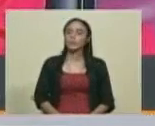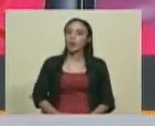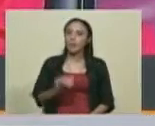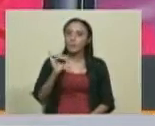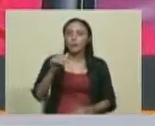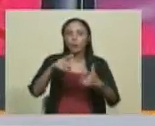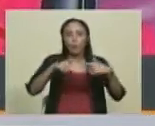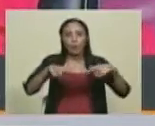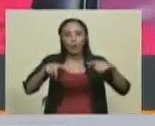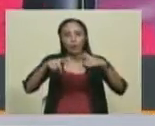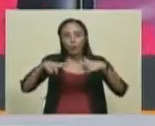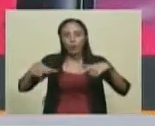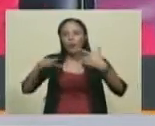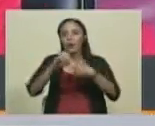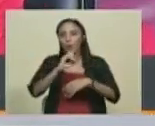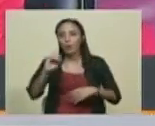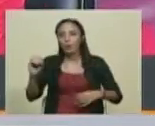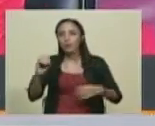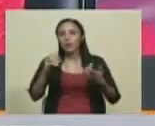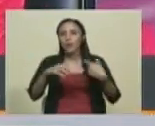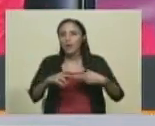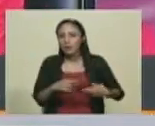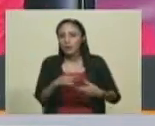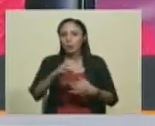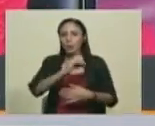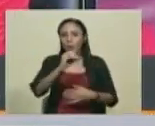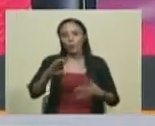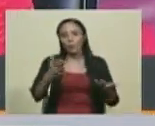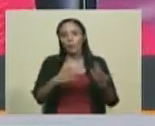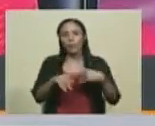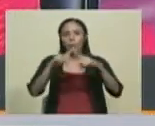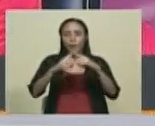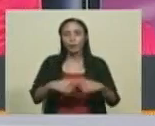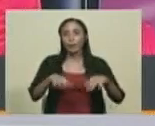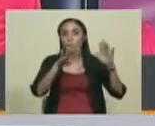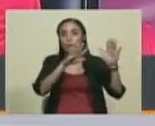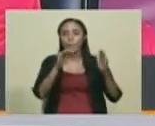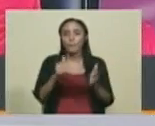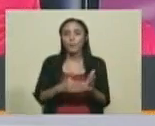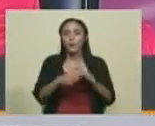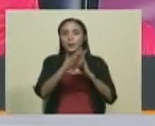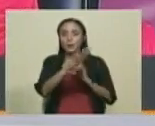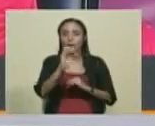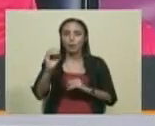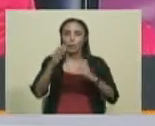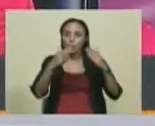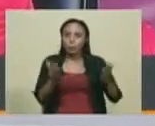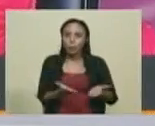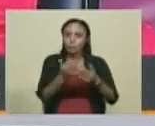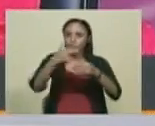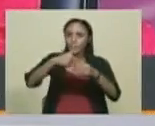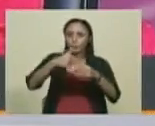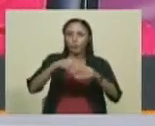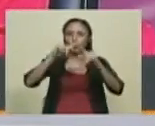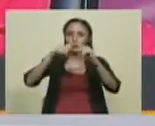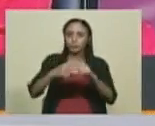como en el oriente del país, casi 9.500 pozos que nos van a